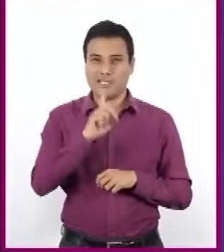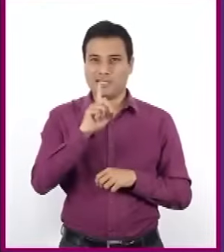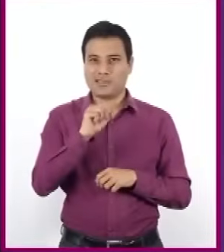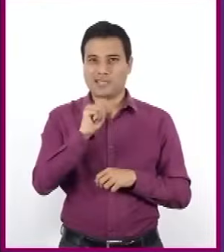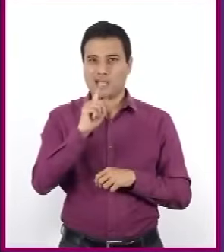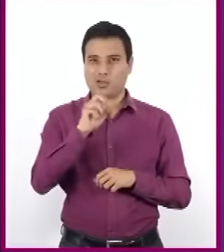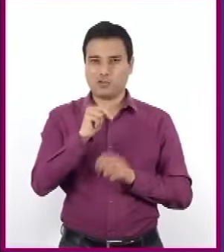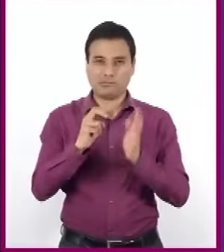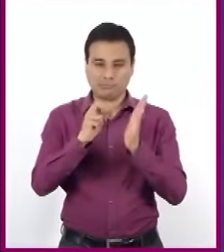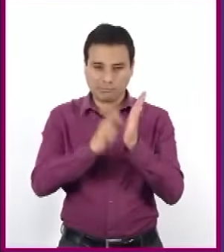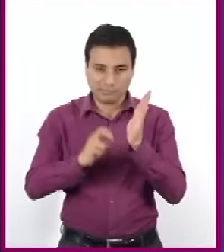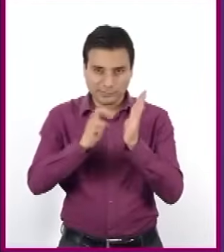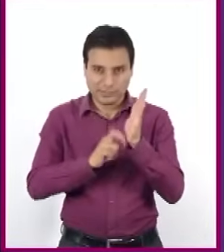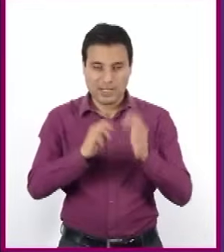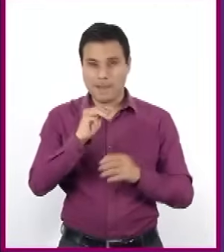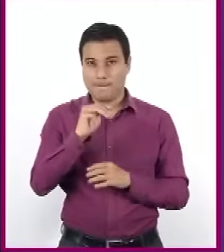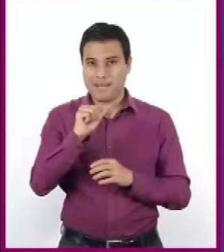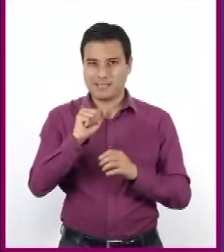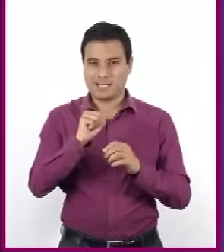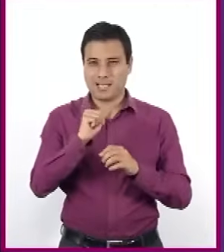las masas atómicas,